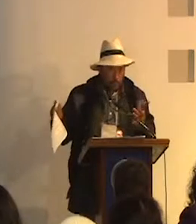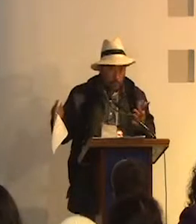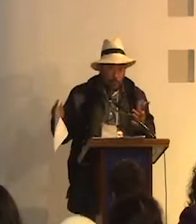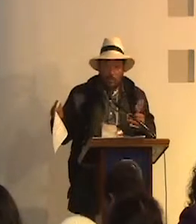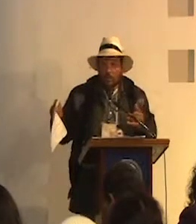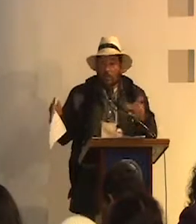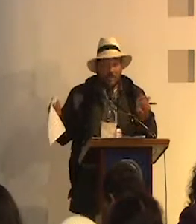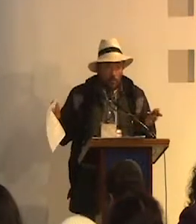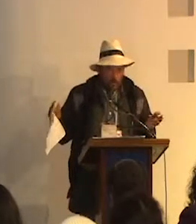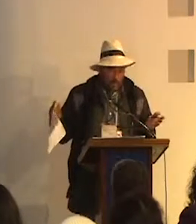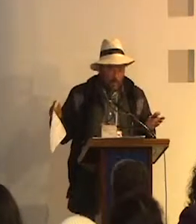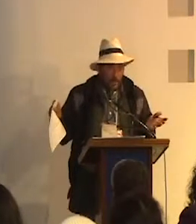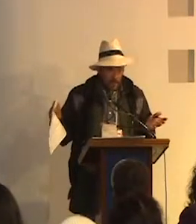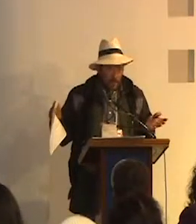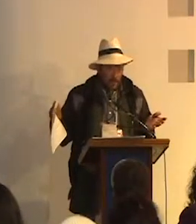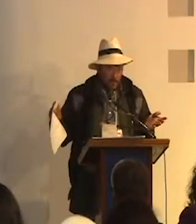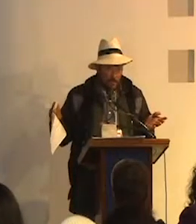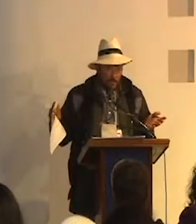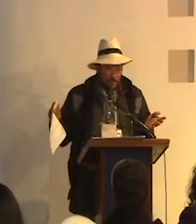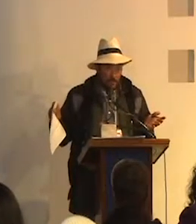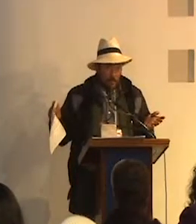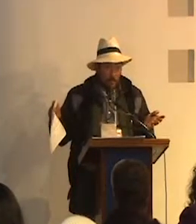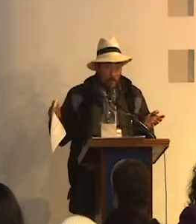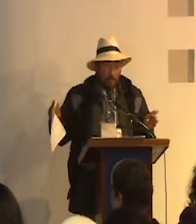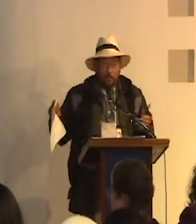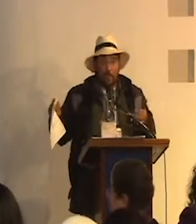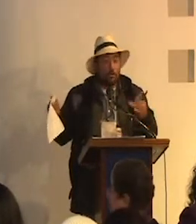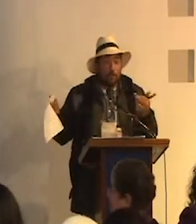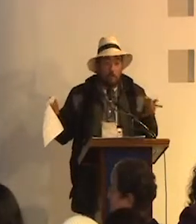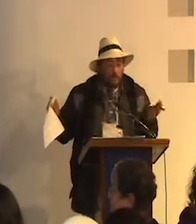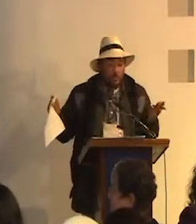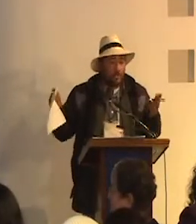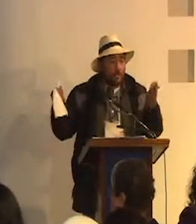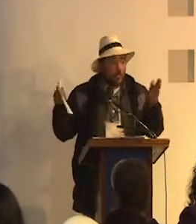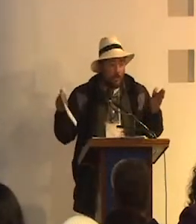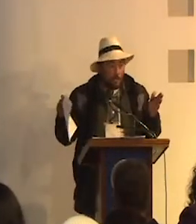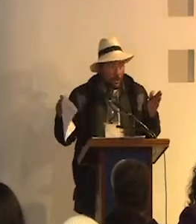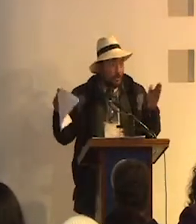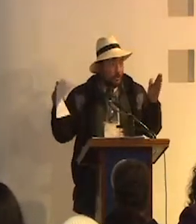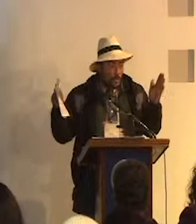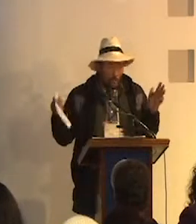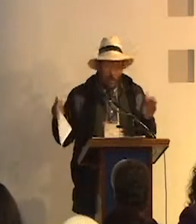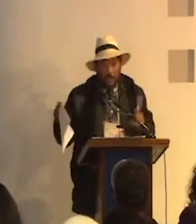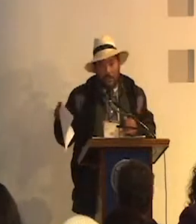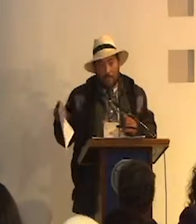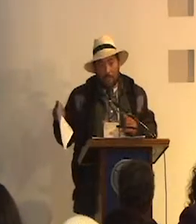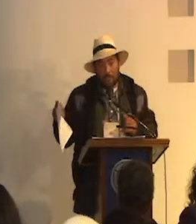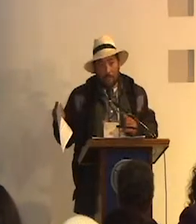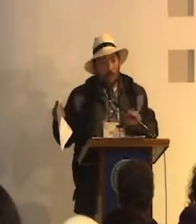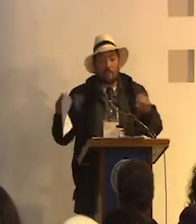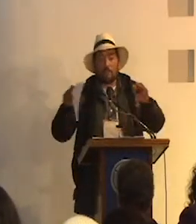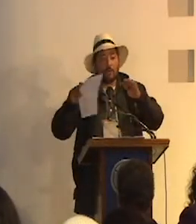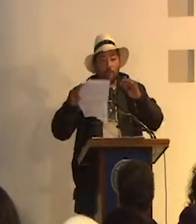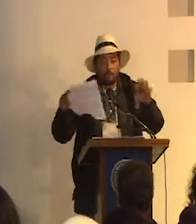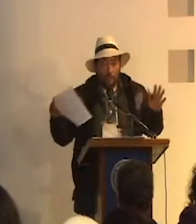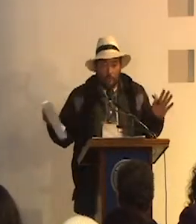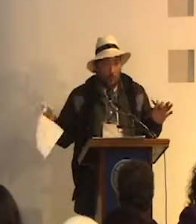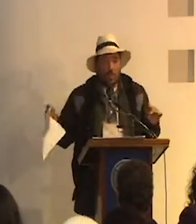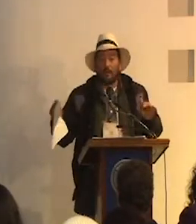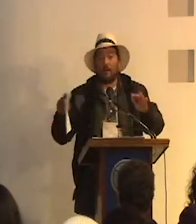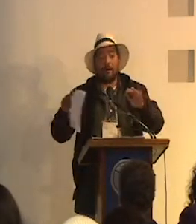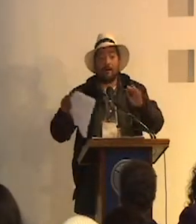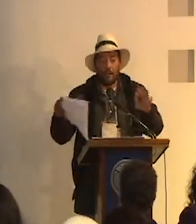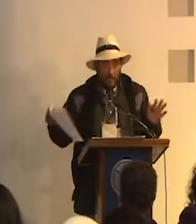o sea, la mayoría de nuestro pueblo es ignorante de las leyes y derechos. Entonces, si usted ignora la ley,